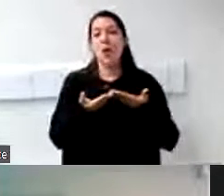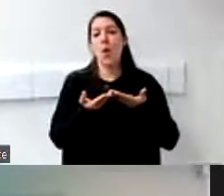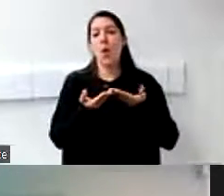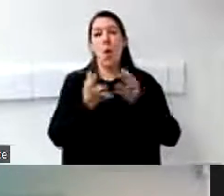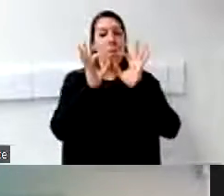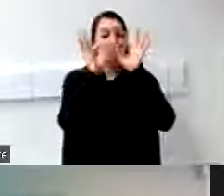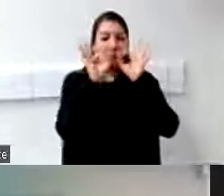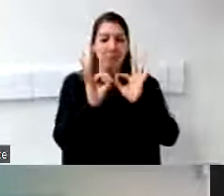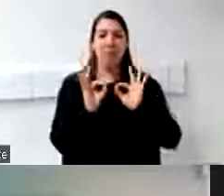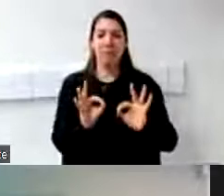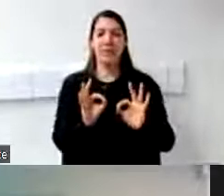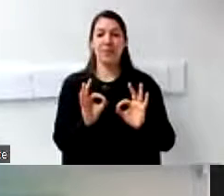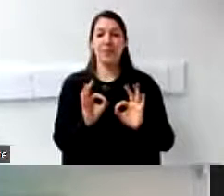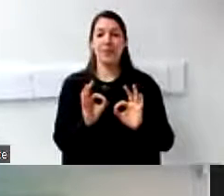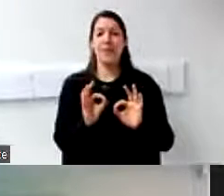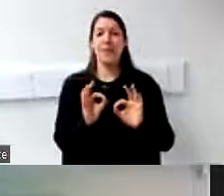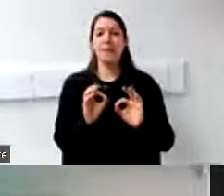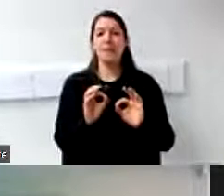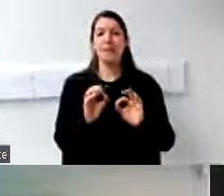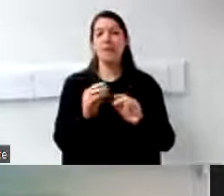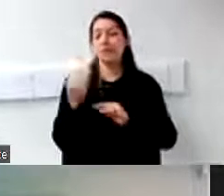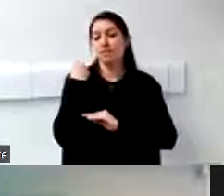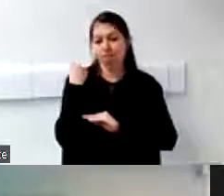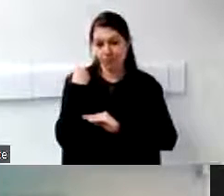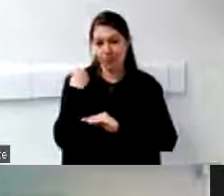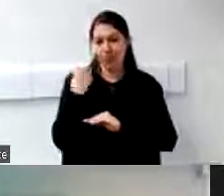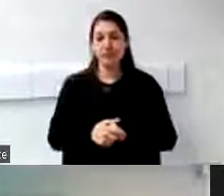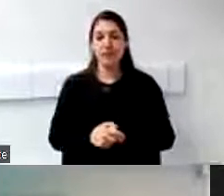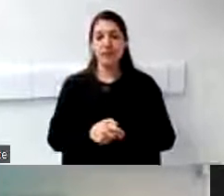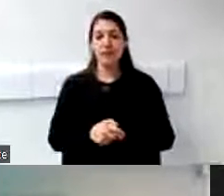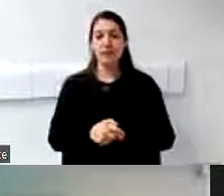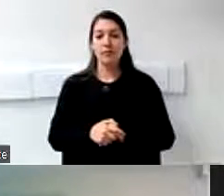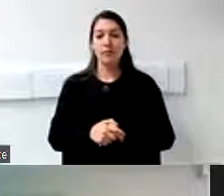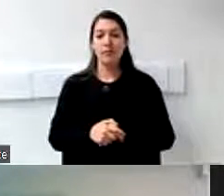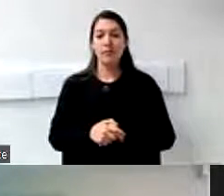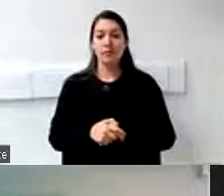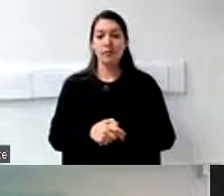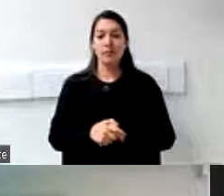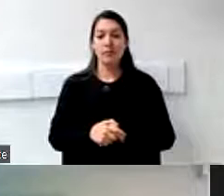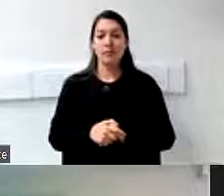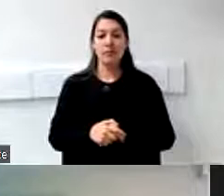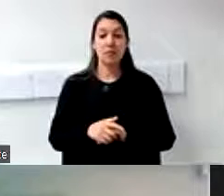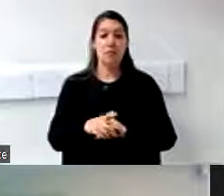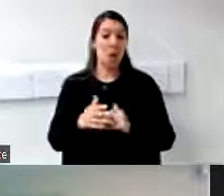específicas a través del organismo que corresponde. Si no